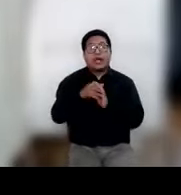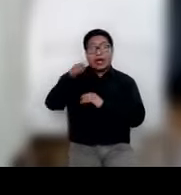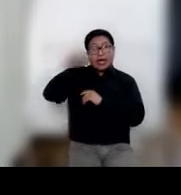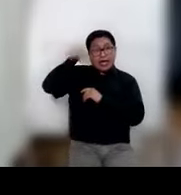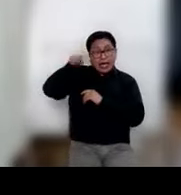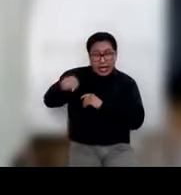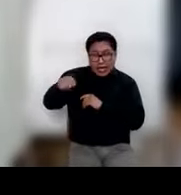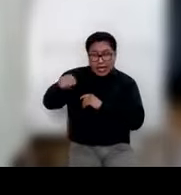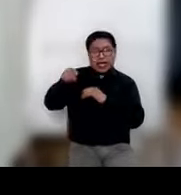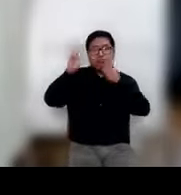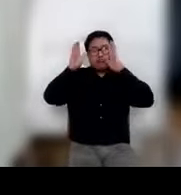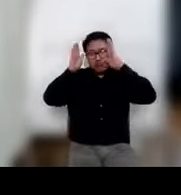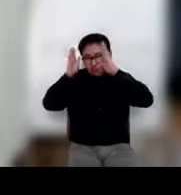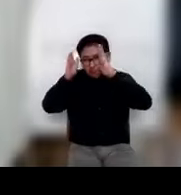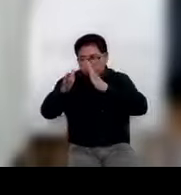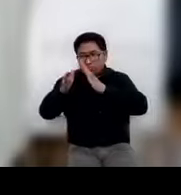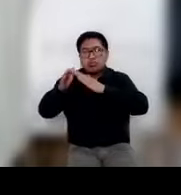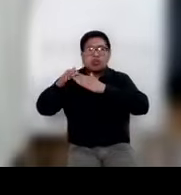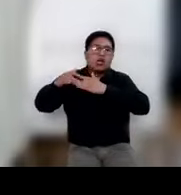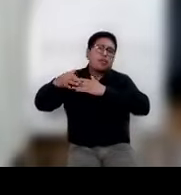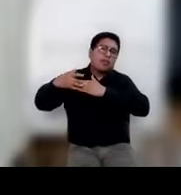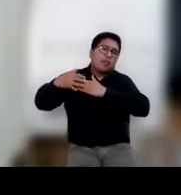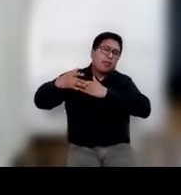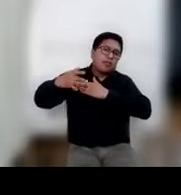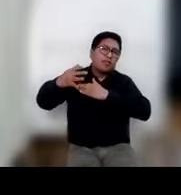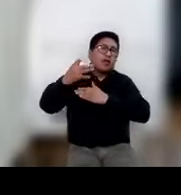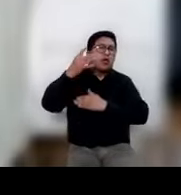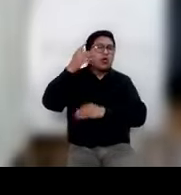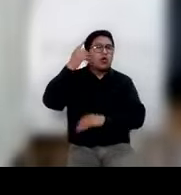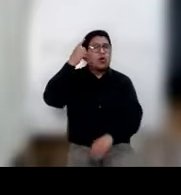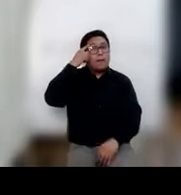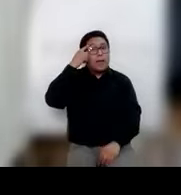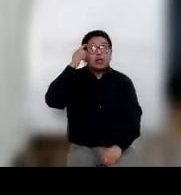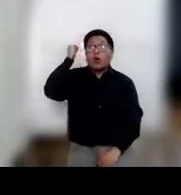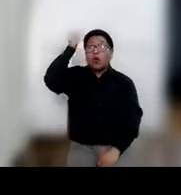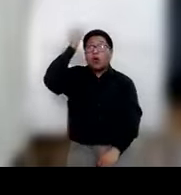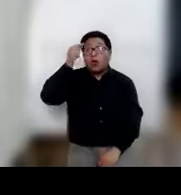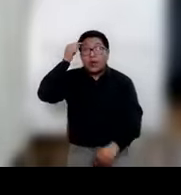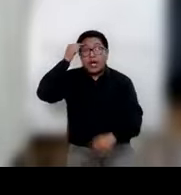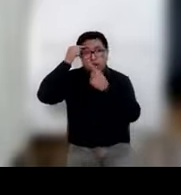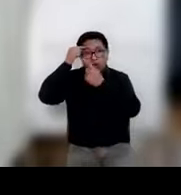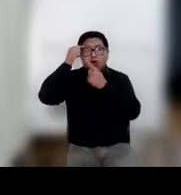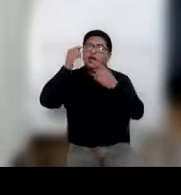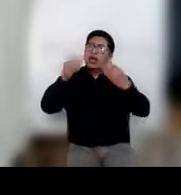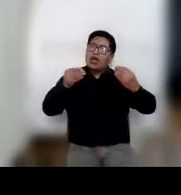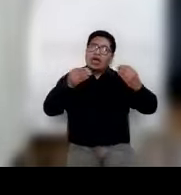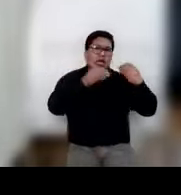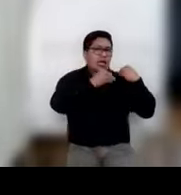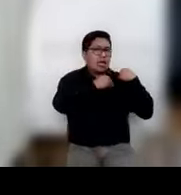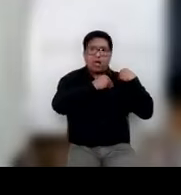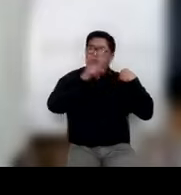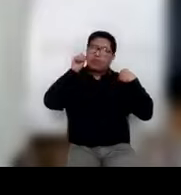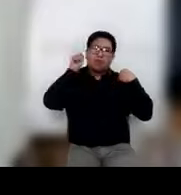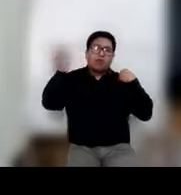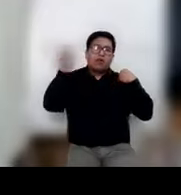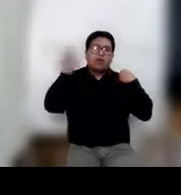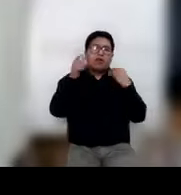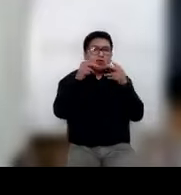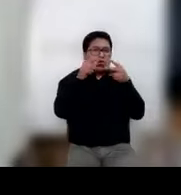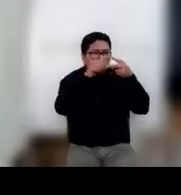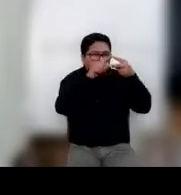de esa visión considero de que el gobierno tiene la obligación de hacer dos acciones fundamentales una